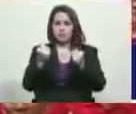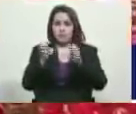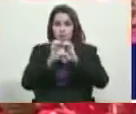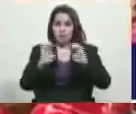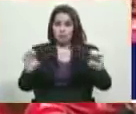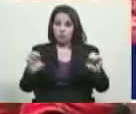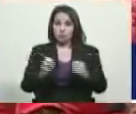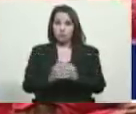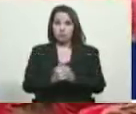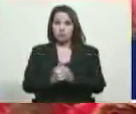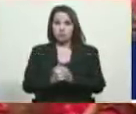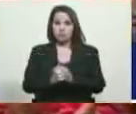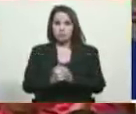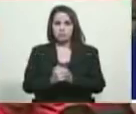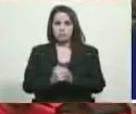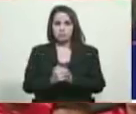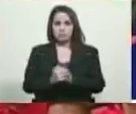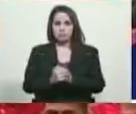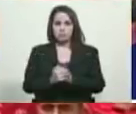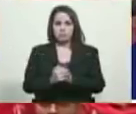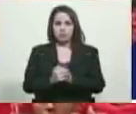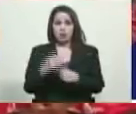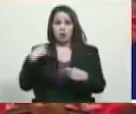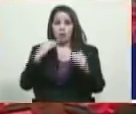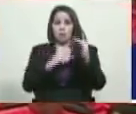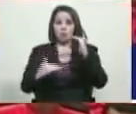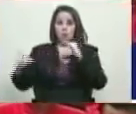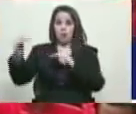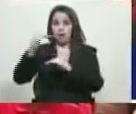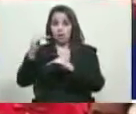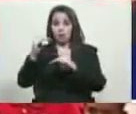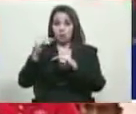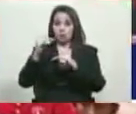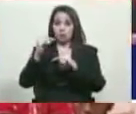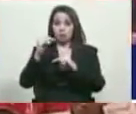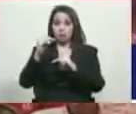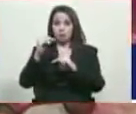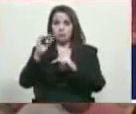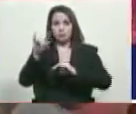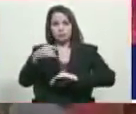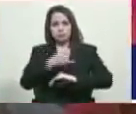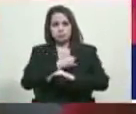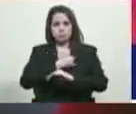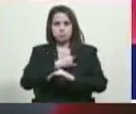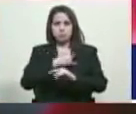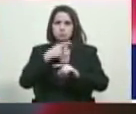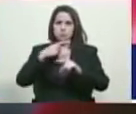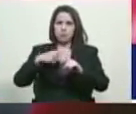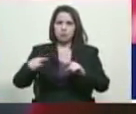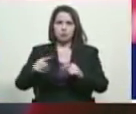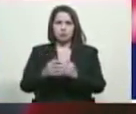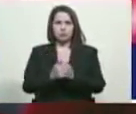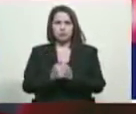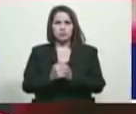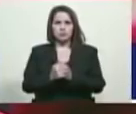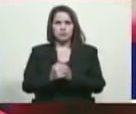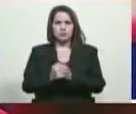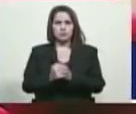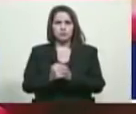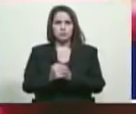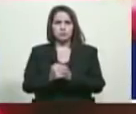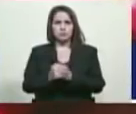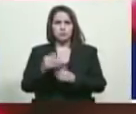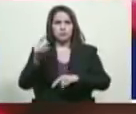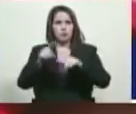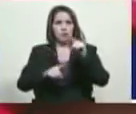educación en posgrados con la micromisión Simón Rodríguez. En medio de